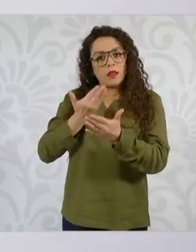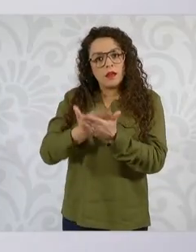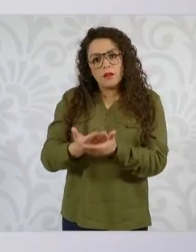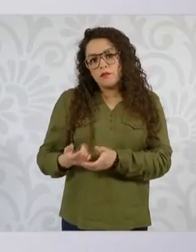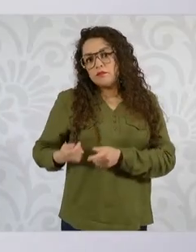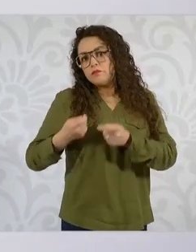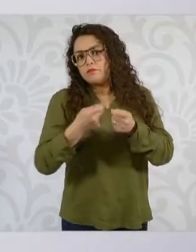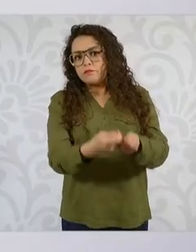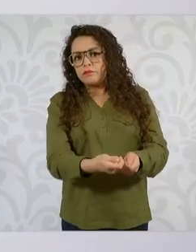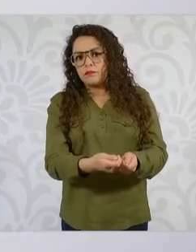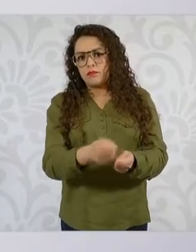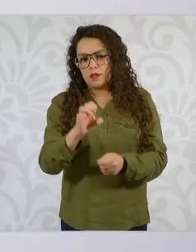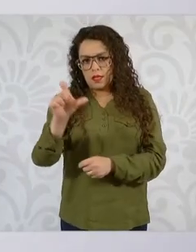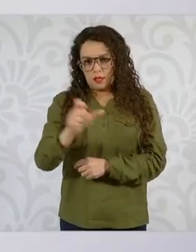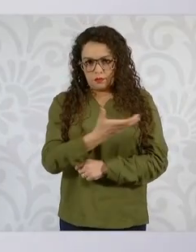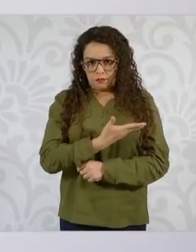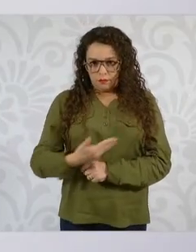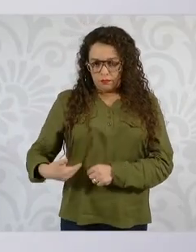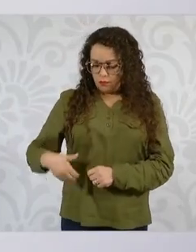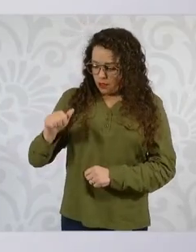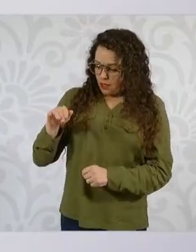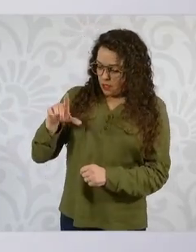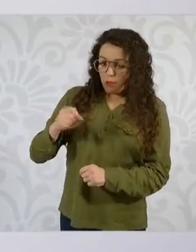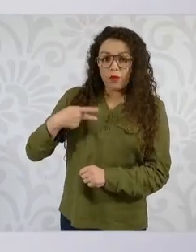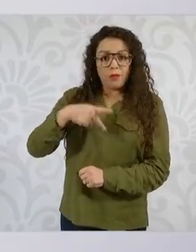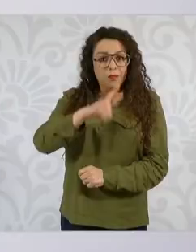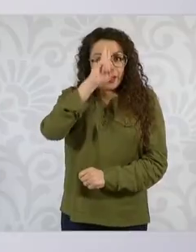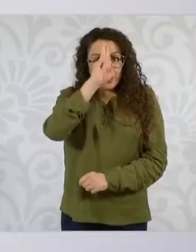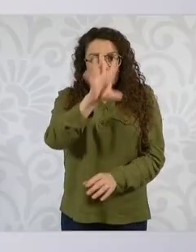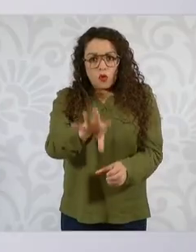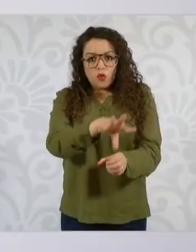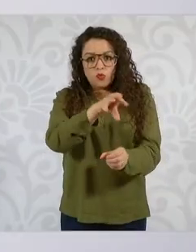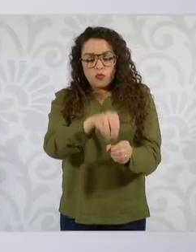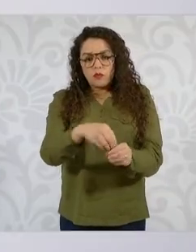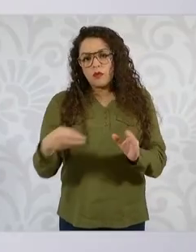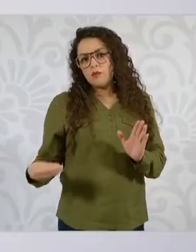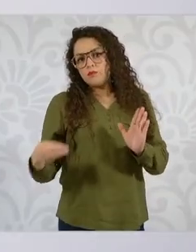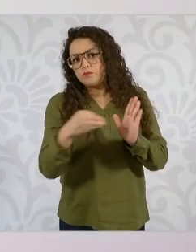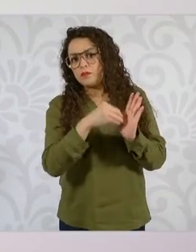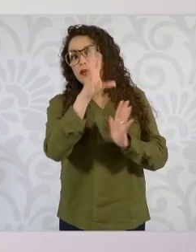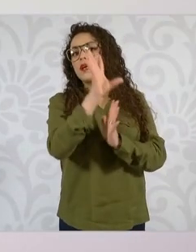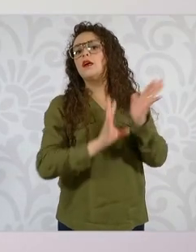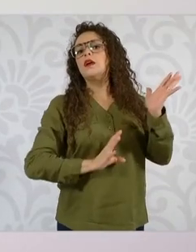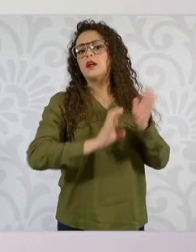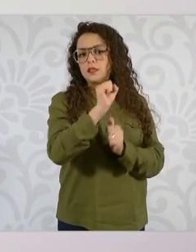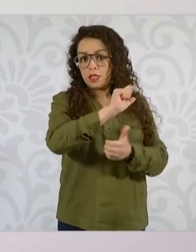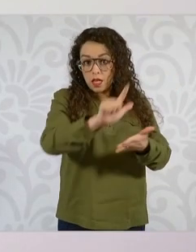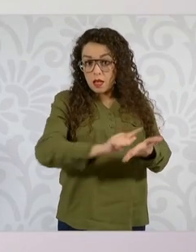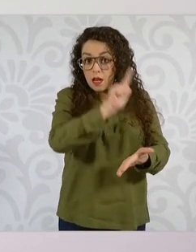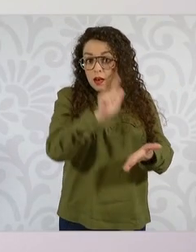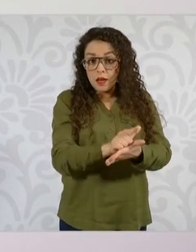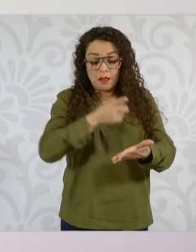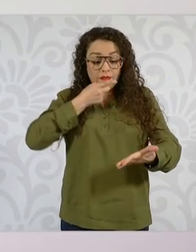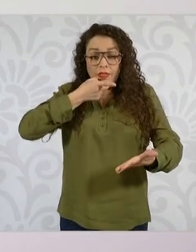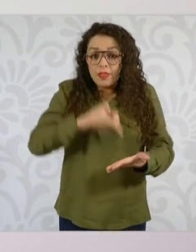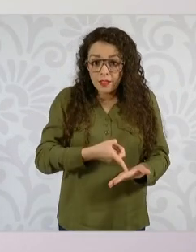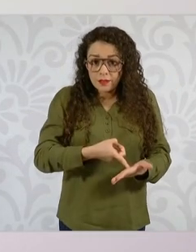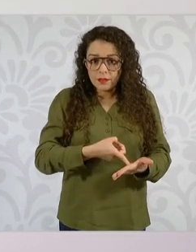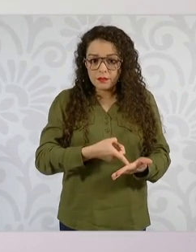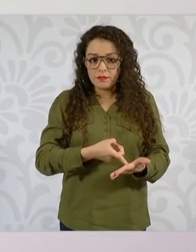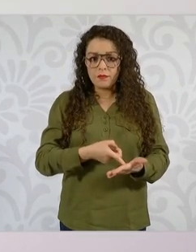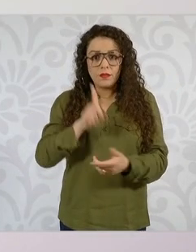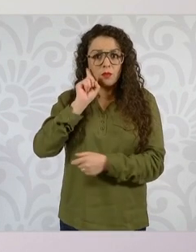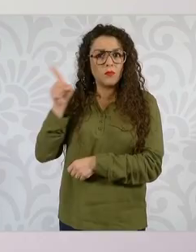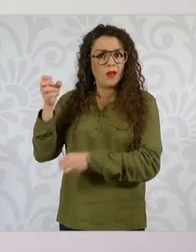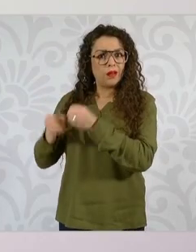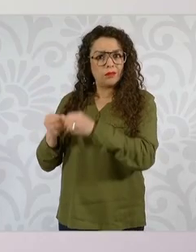constitución bueno que una jueza tenga una ocurrencia y en un plazo de 24